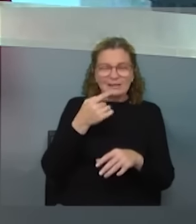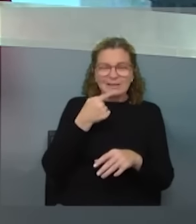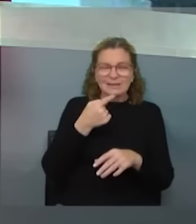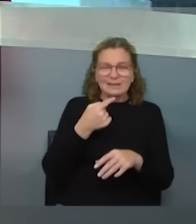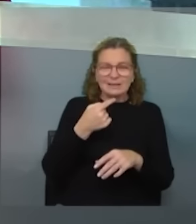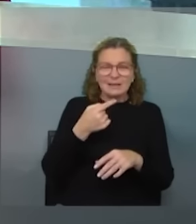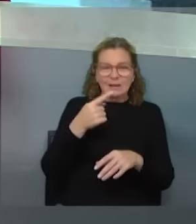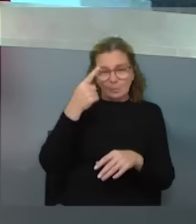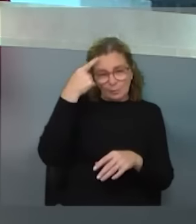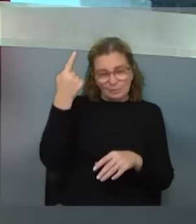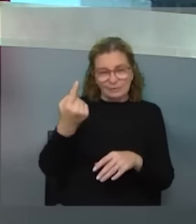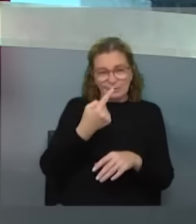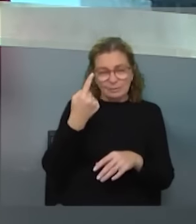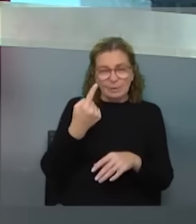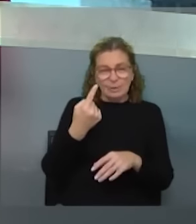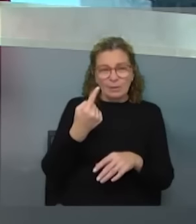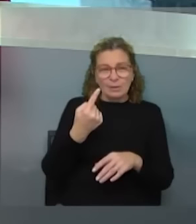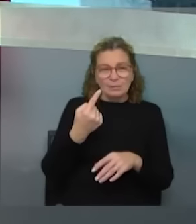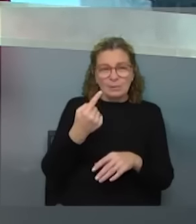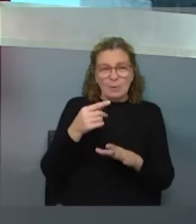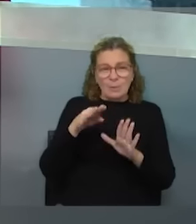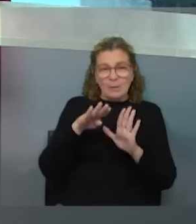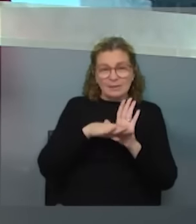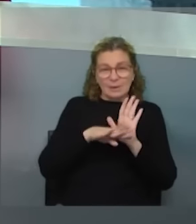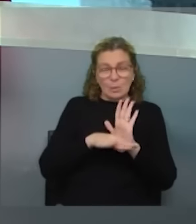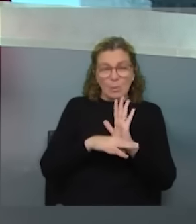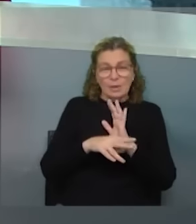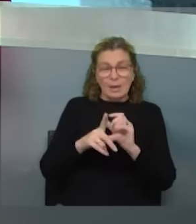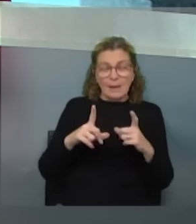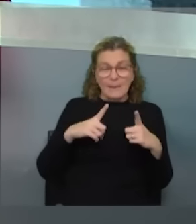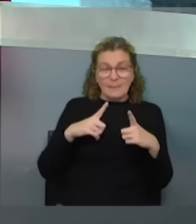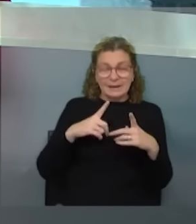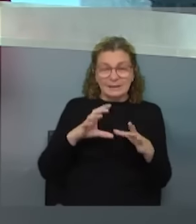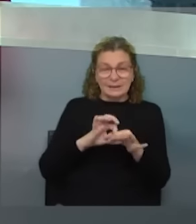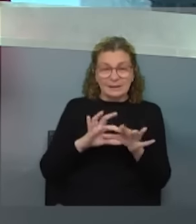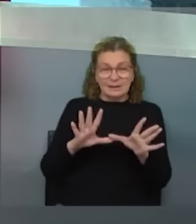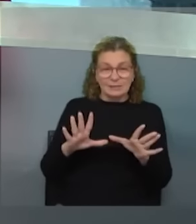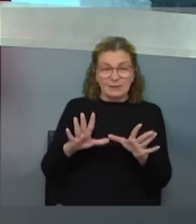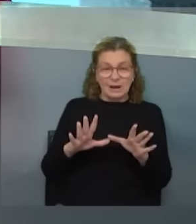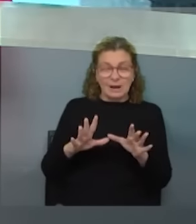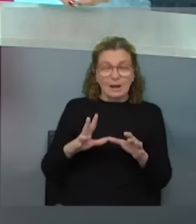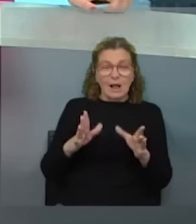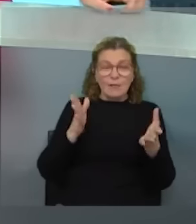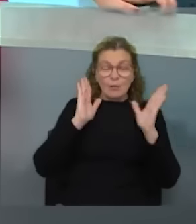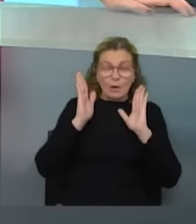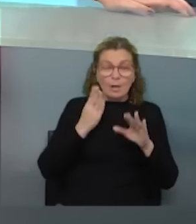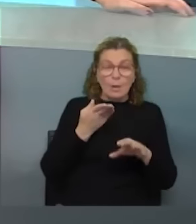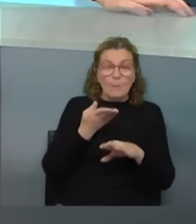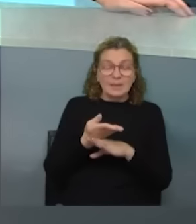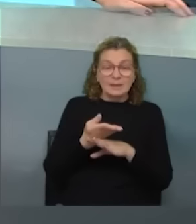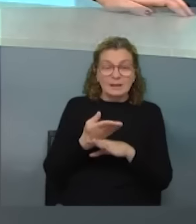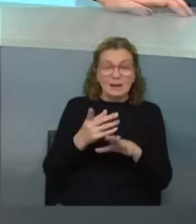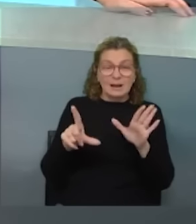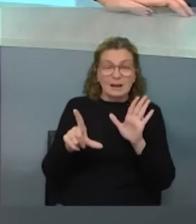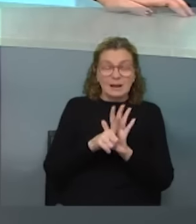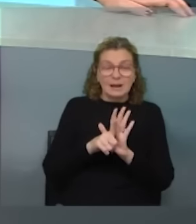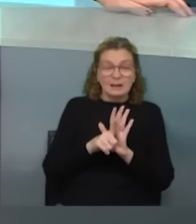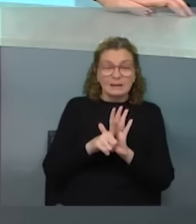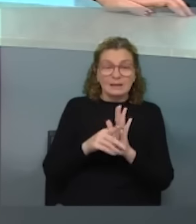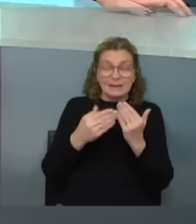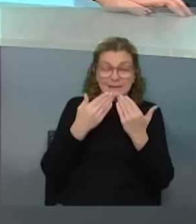tráfico internacional se encuentran bajo medidas cautelares esperan ser liberadas y su defensa pide que se aplique la ley de residencia